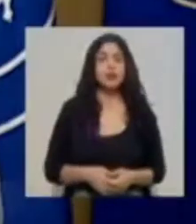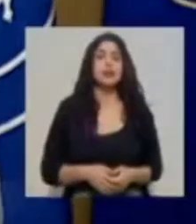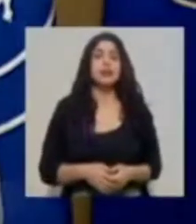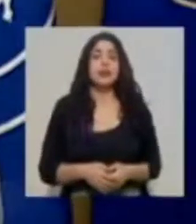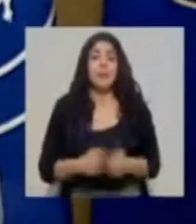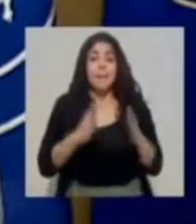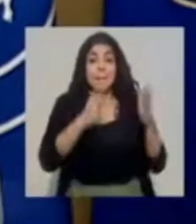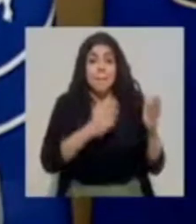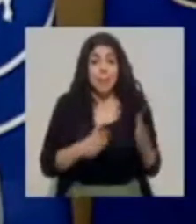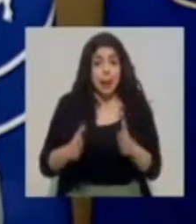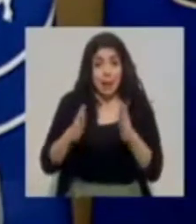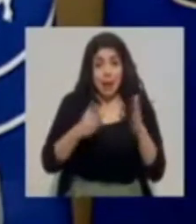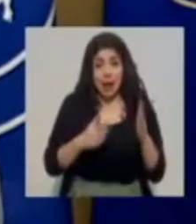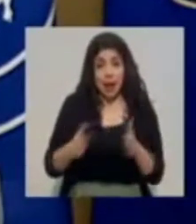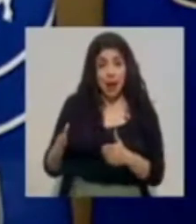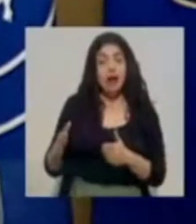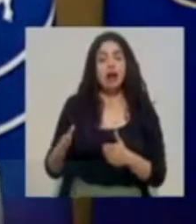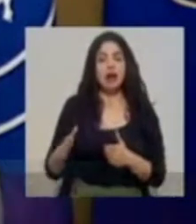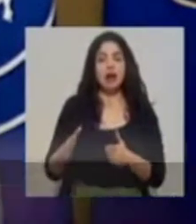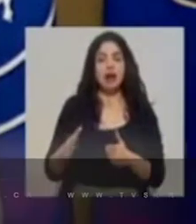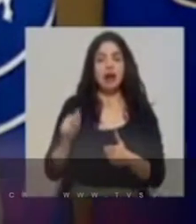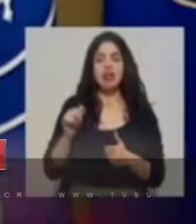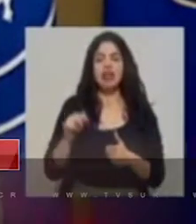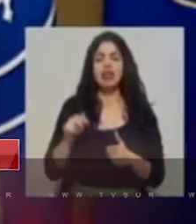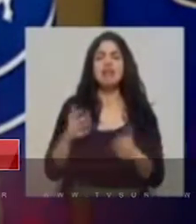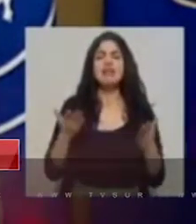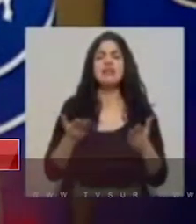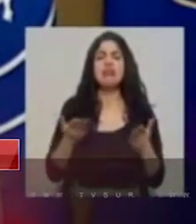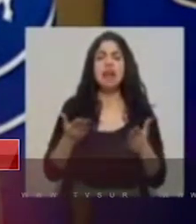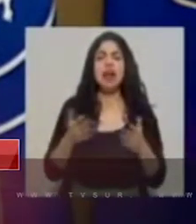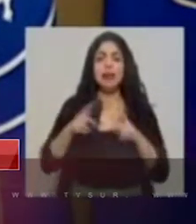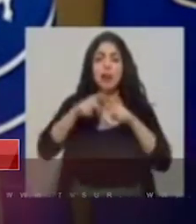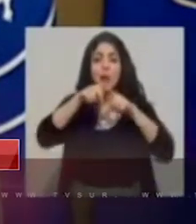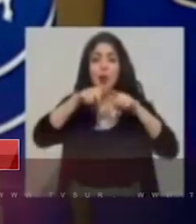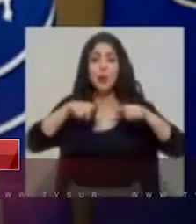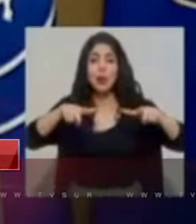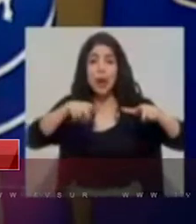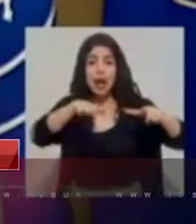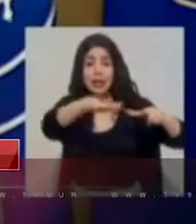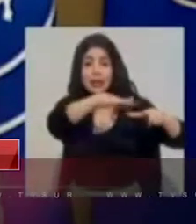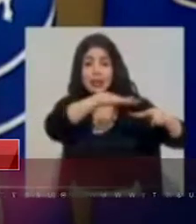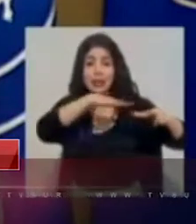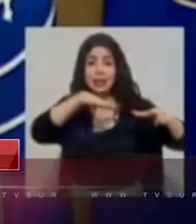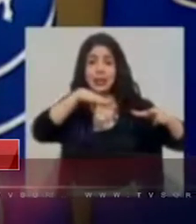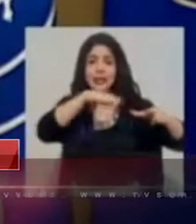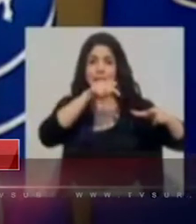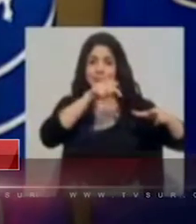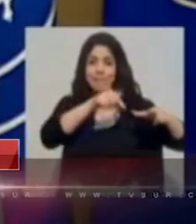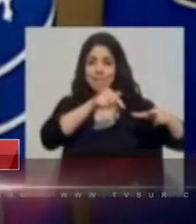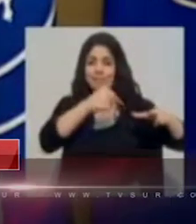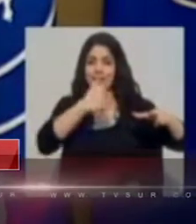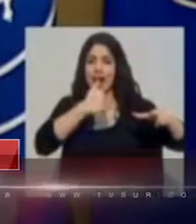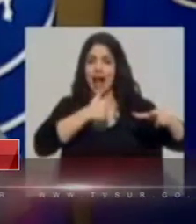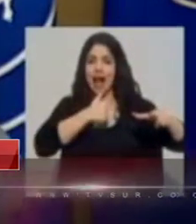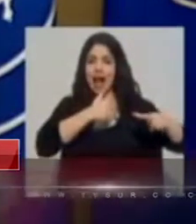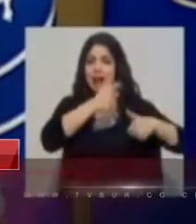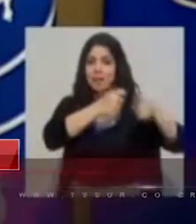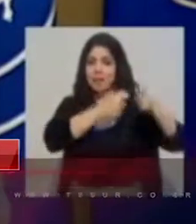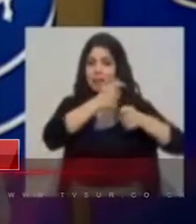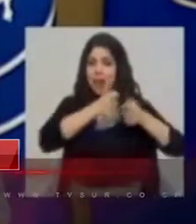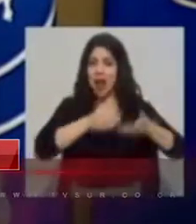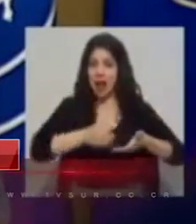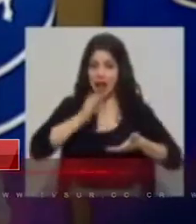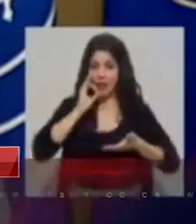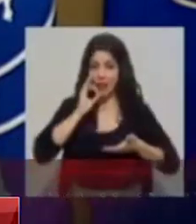La preparación de lo que ha sido los territorios donde se da la recolección de